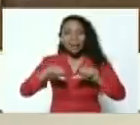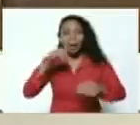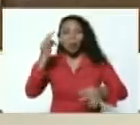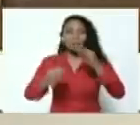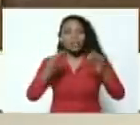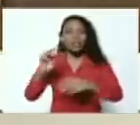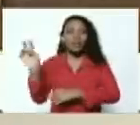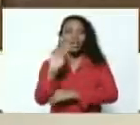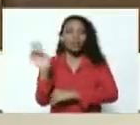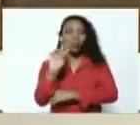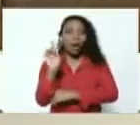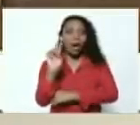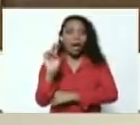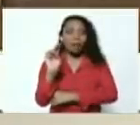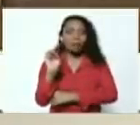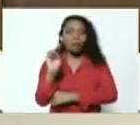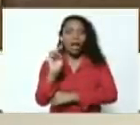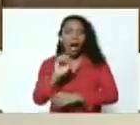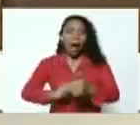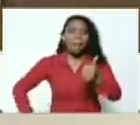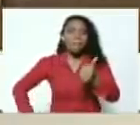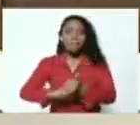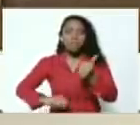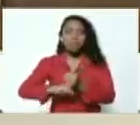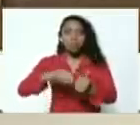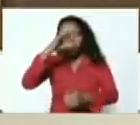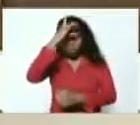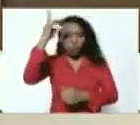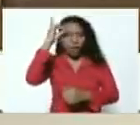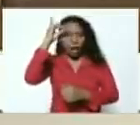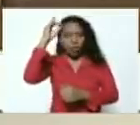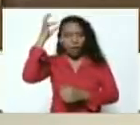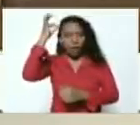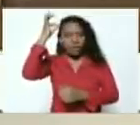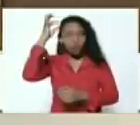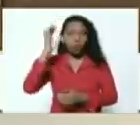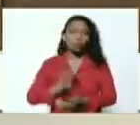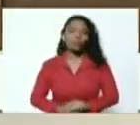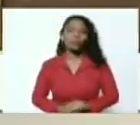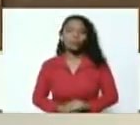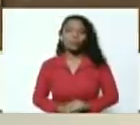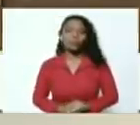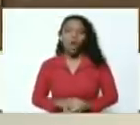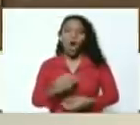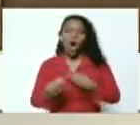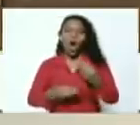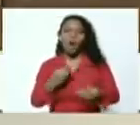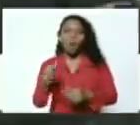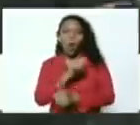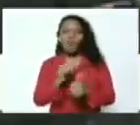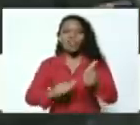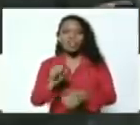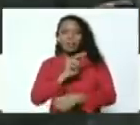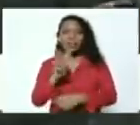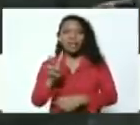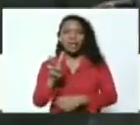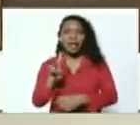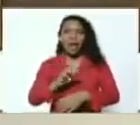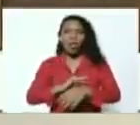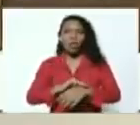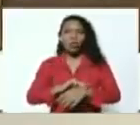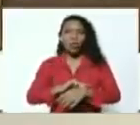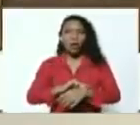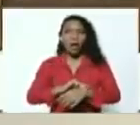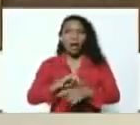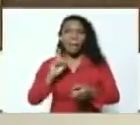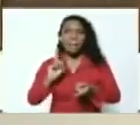venezolana, presidida por el compañero Diosdado Cabello Rondón, como vicepresidenta la doctora